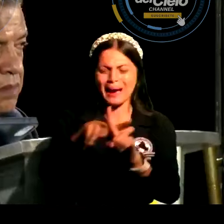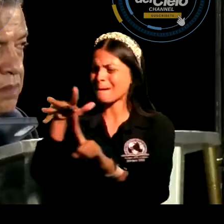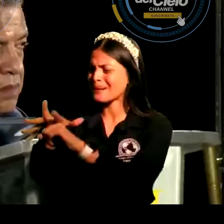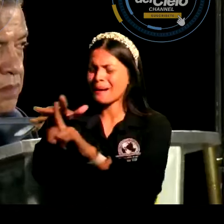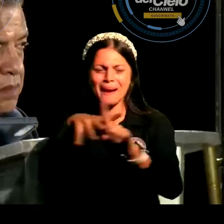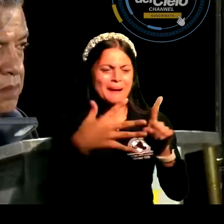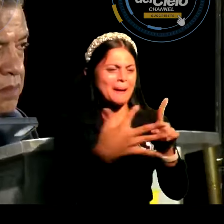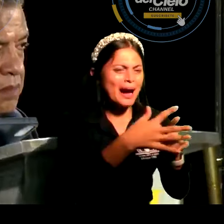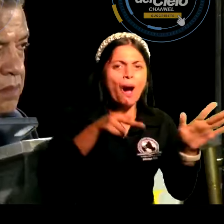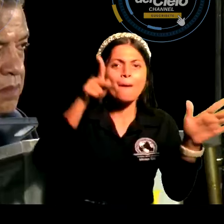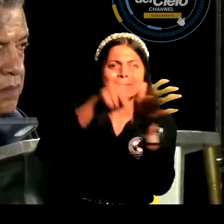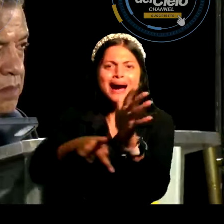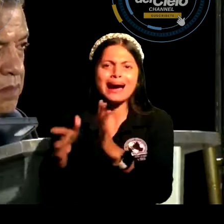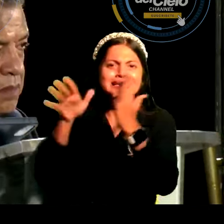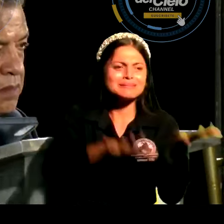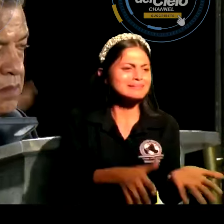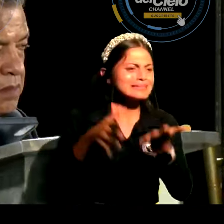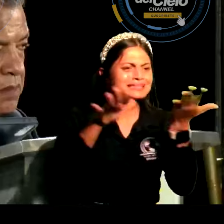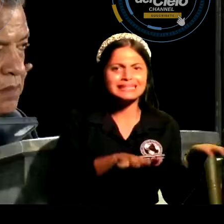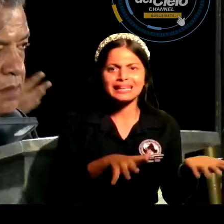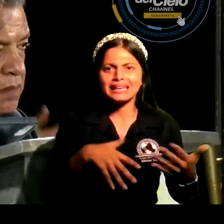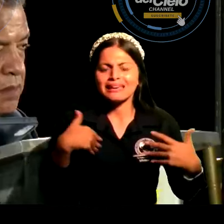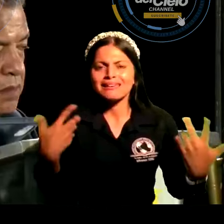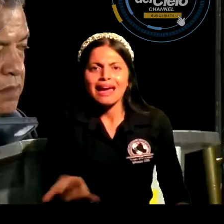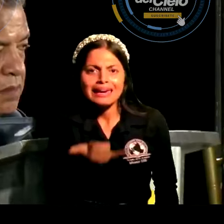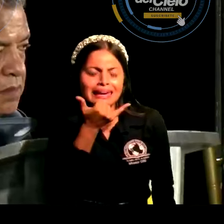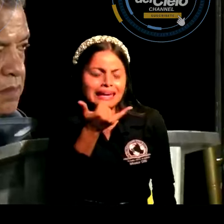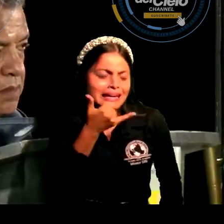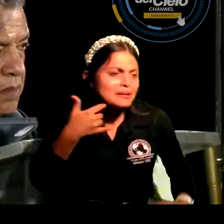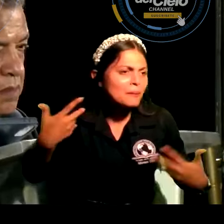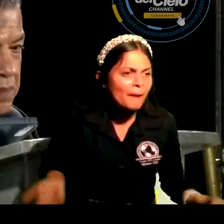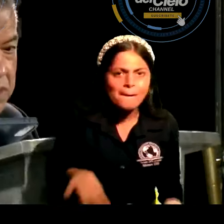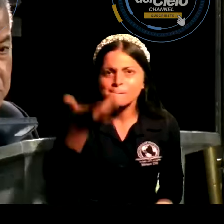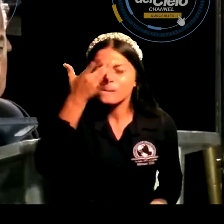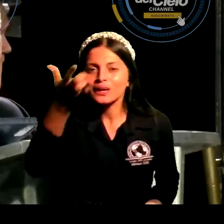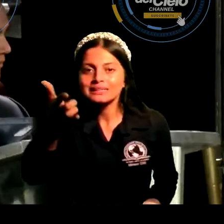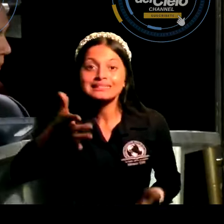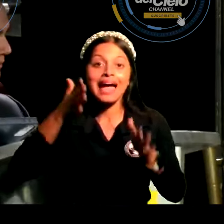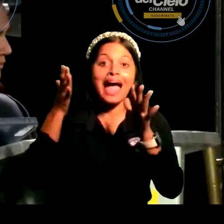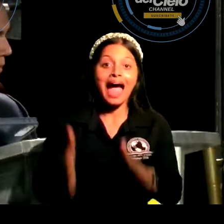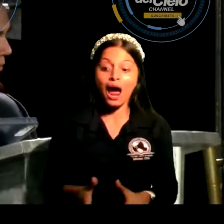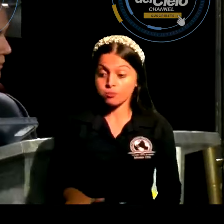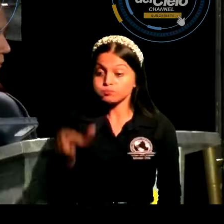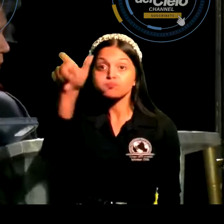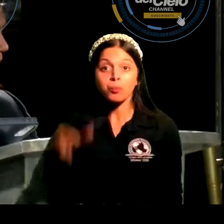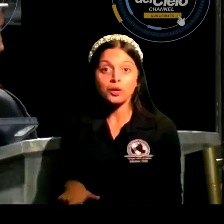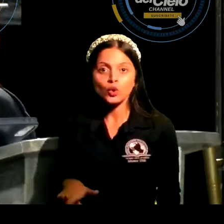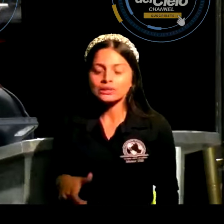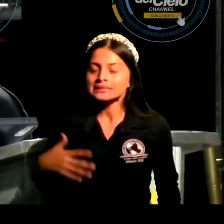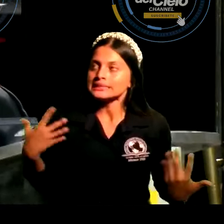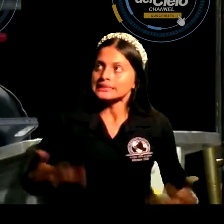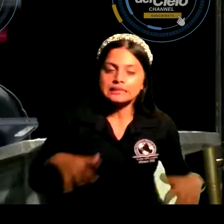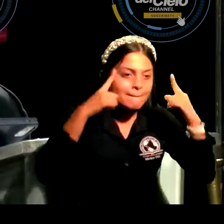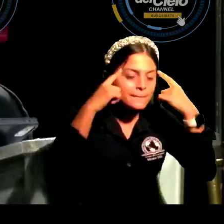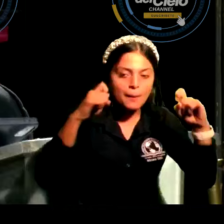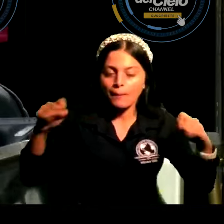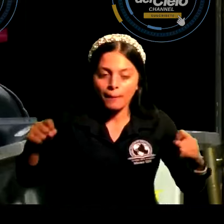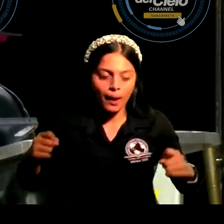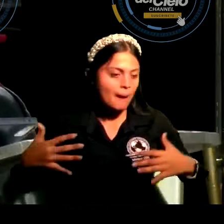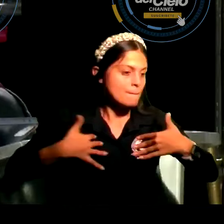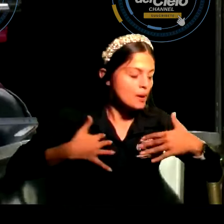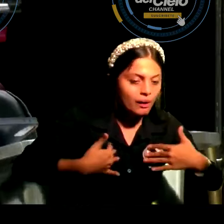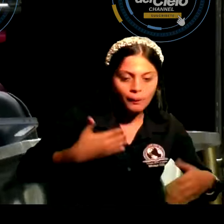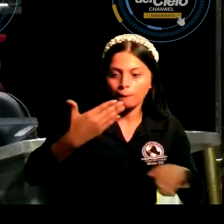a hacer? ¿Qué va a pasar? Pues sencillo, el ser humano vive así porque vive en su